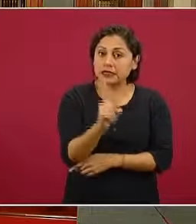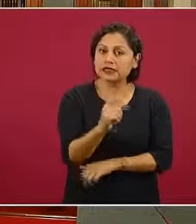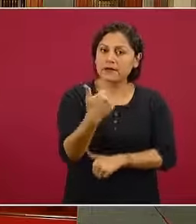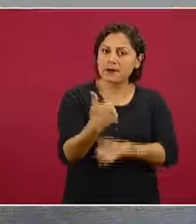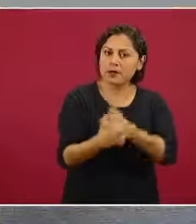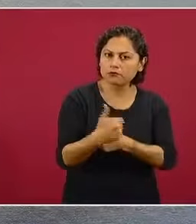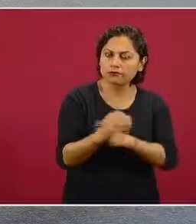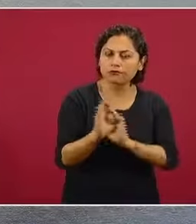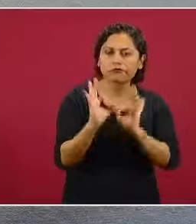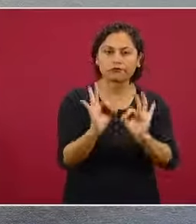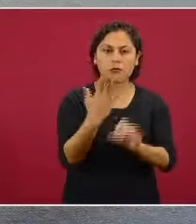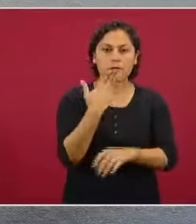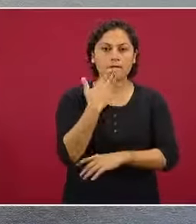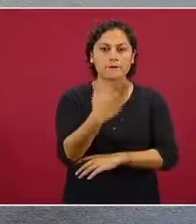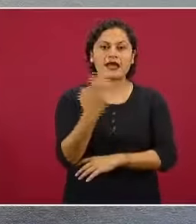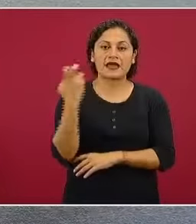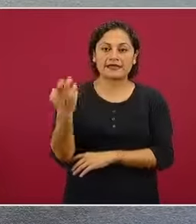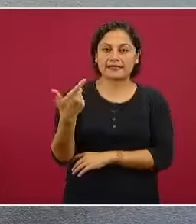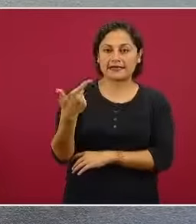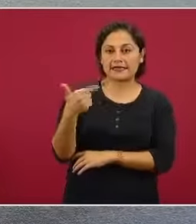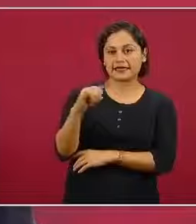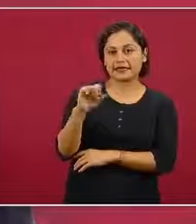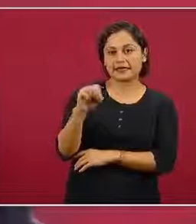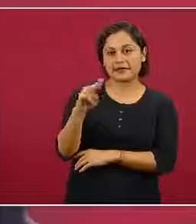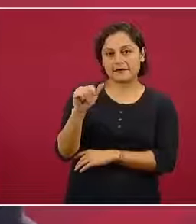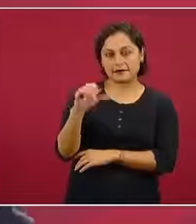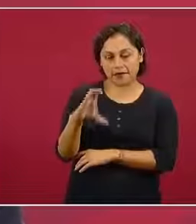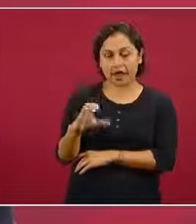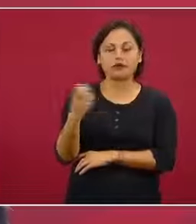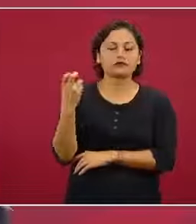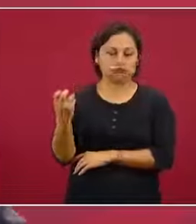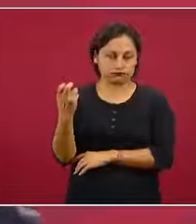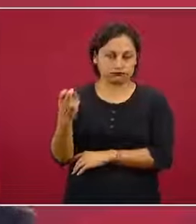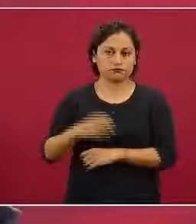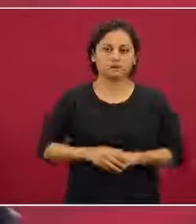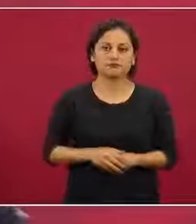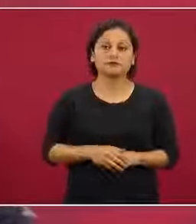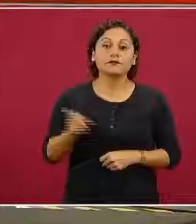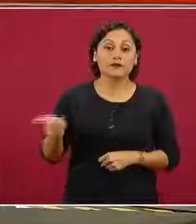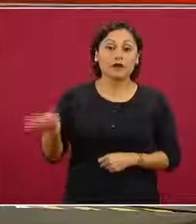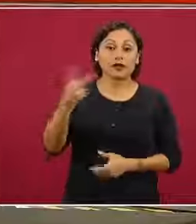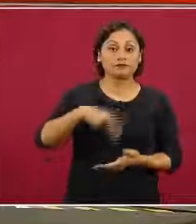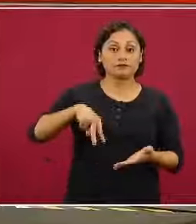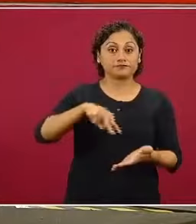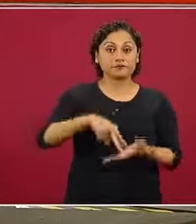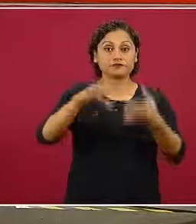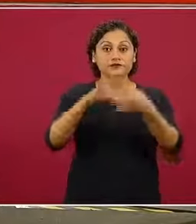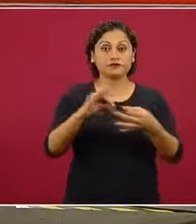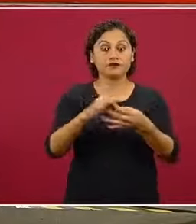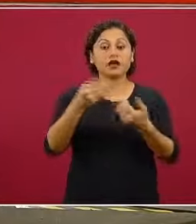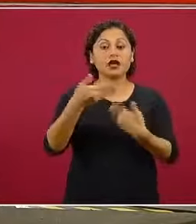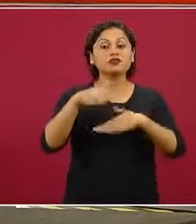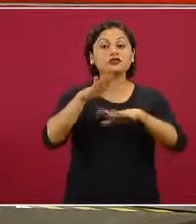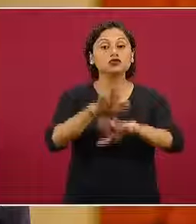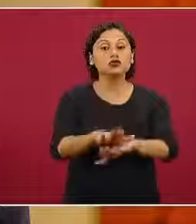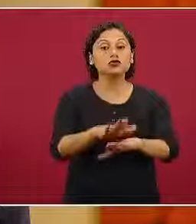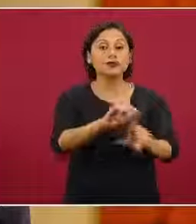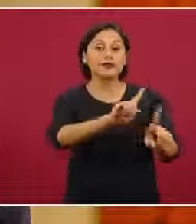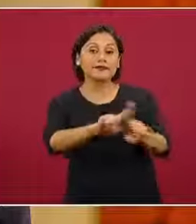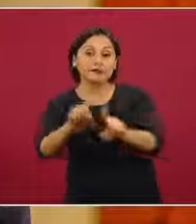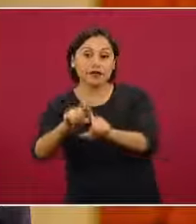es precisamente la razón de ser de GISAMAC. Y hoy nos hablará de esta iniciativa sobre las canastas alimentarias regionales